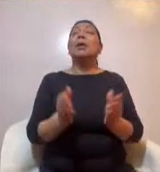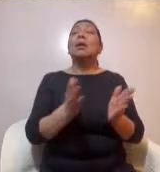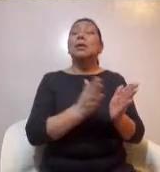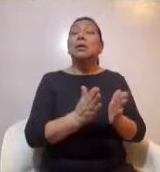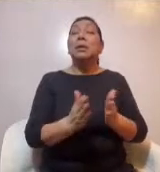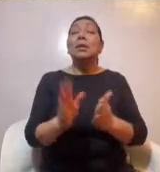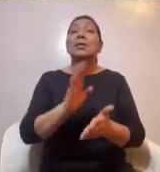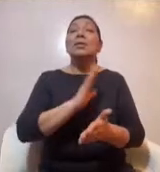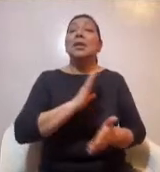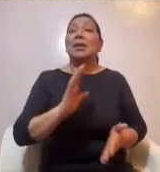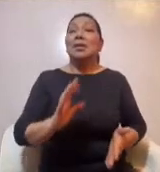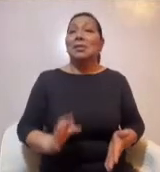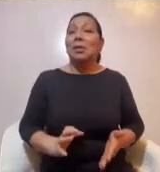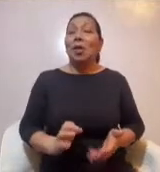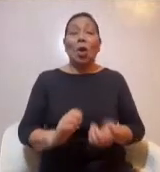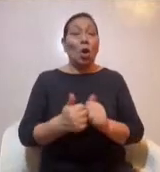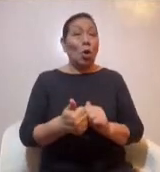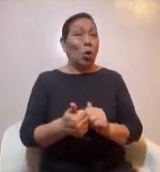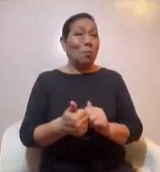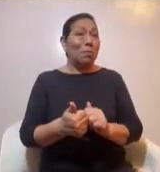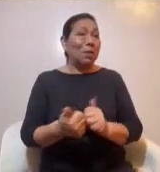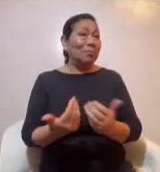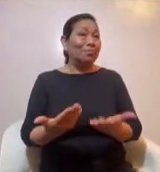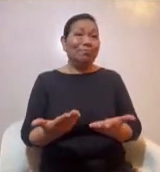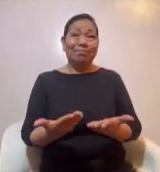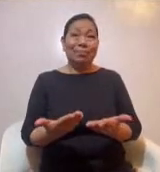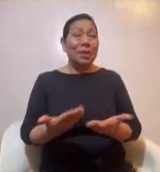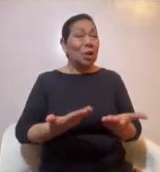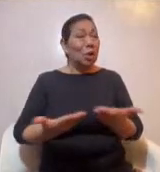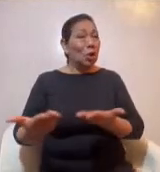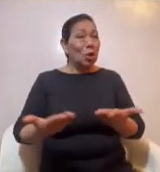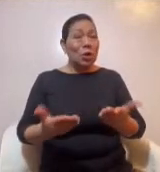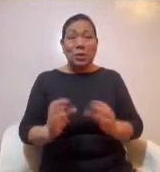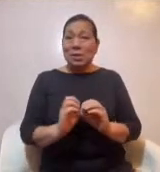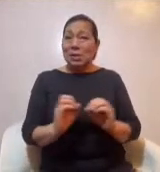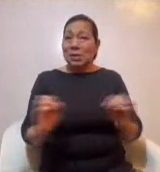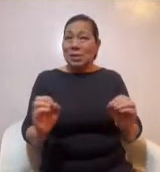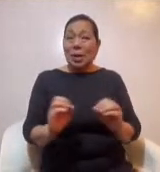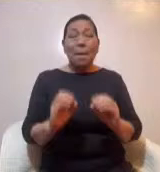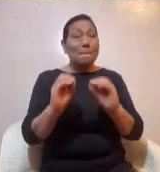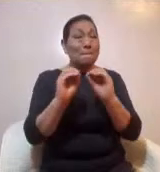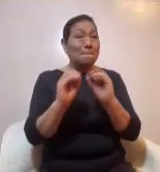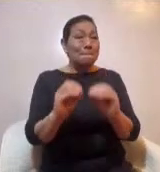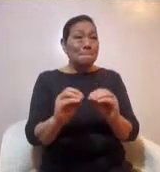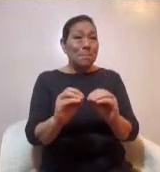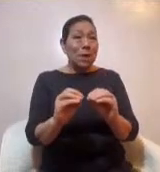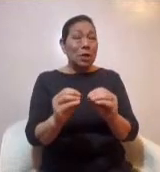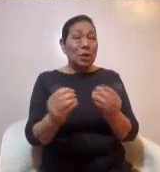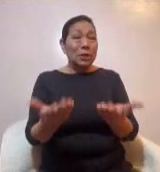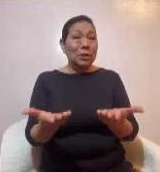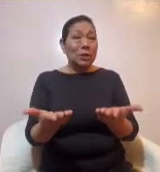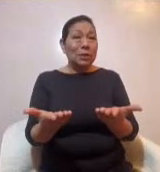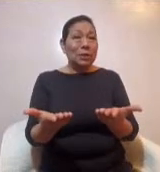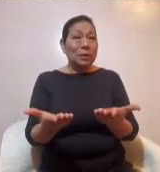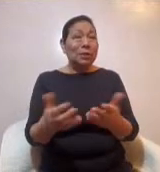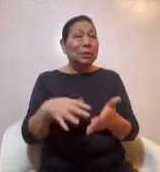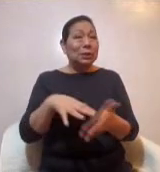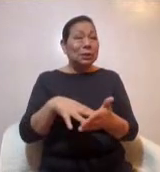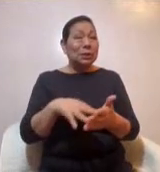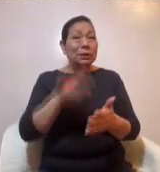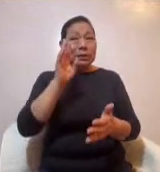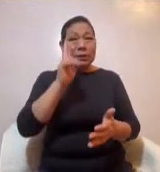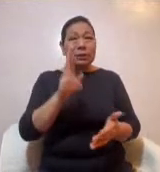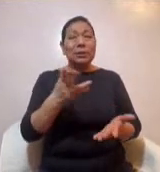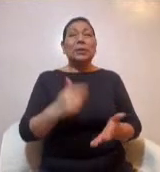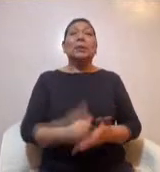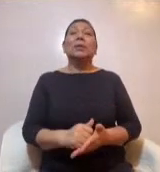la actuación del Estado la convertimos en irregular y además la ponemos en una situación